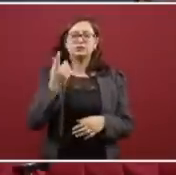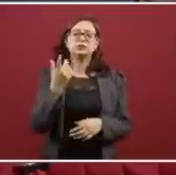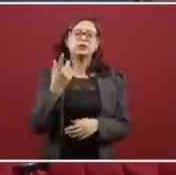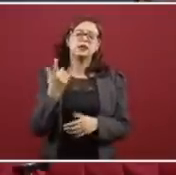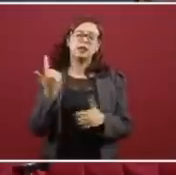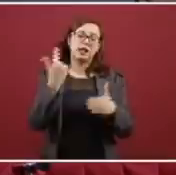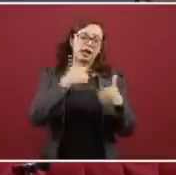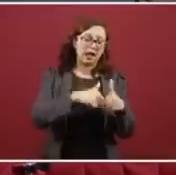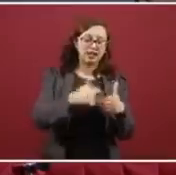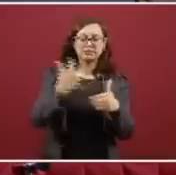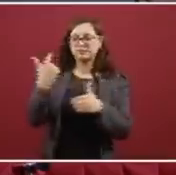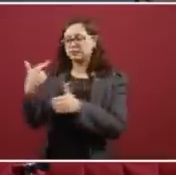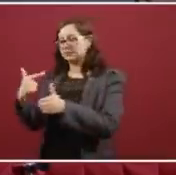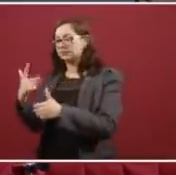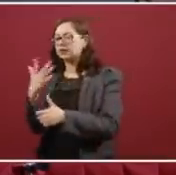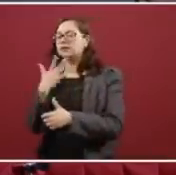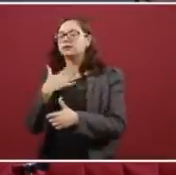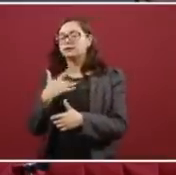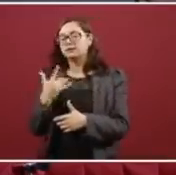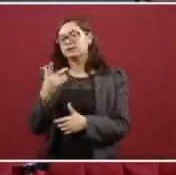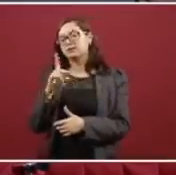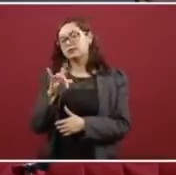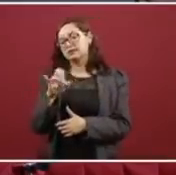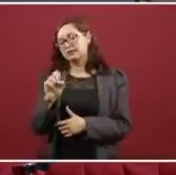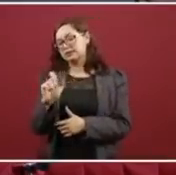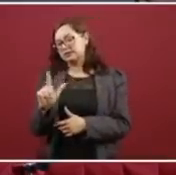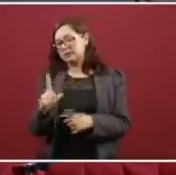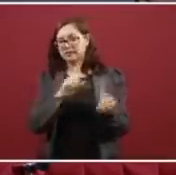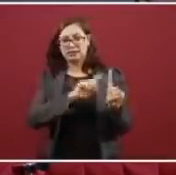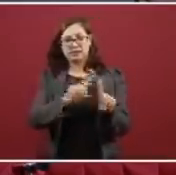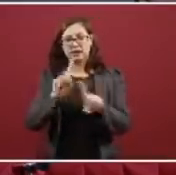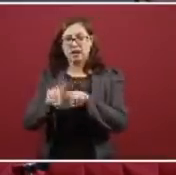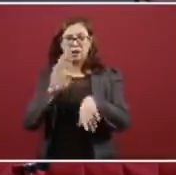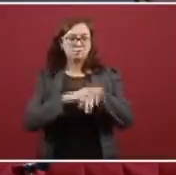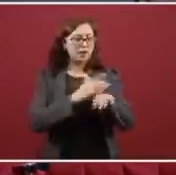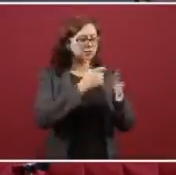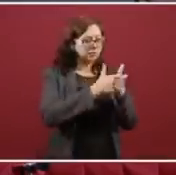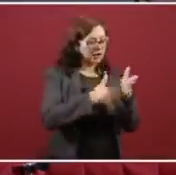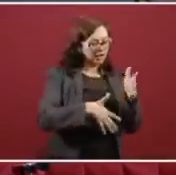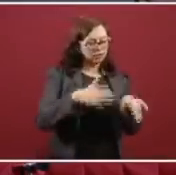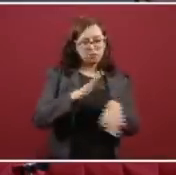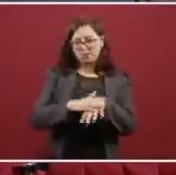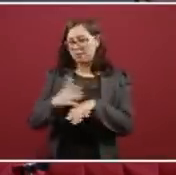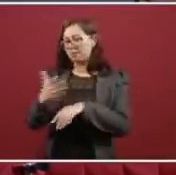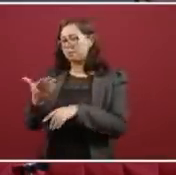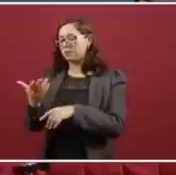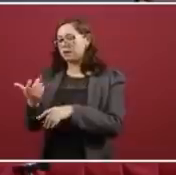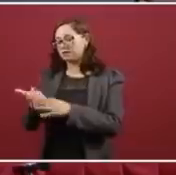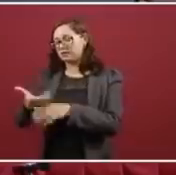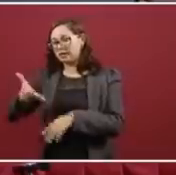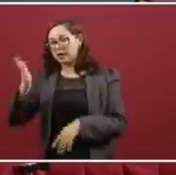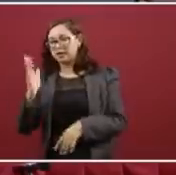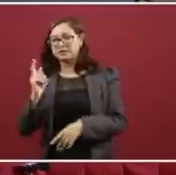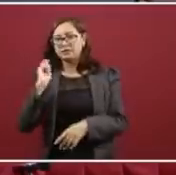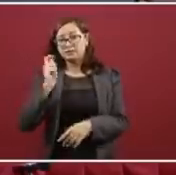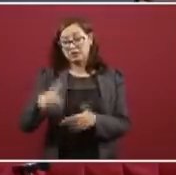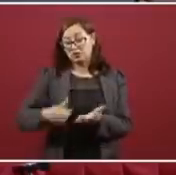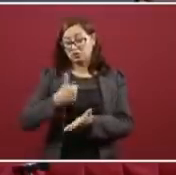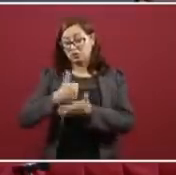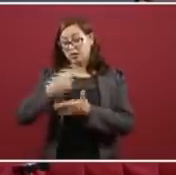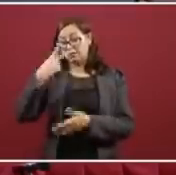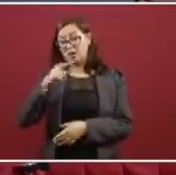quienes son los que dan más baratos quién es el que da más caro y no es para que alguien se vaya a trasladar de la ciudad a puerto vallarta a cargar